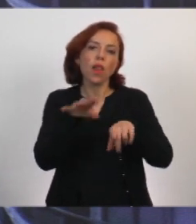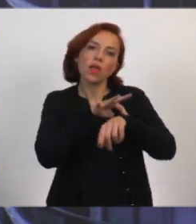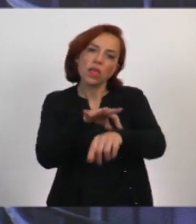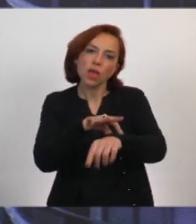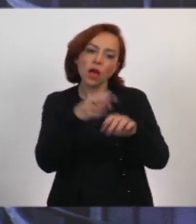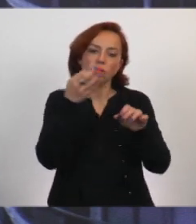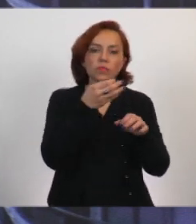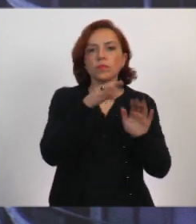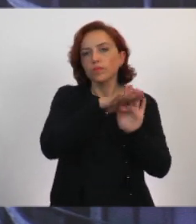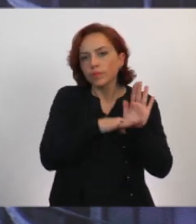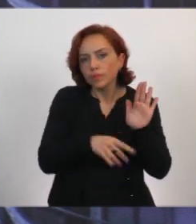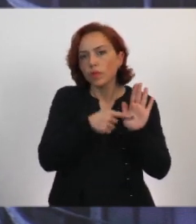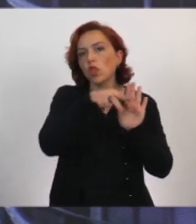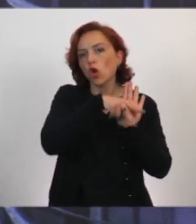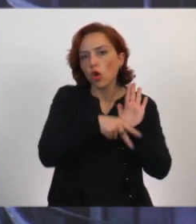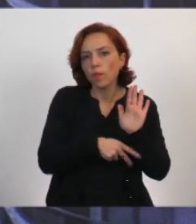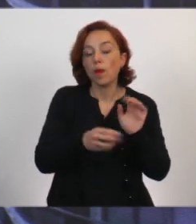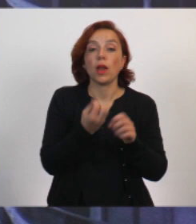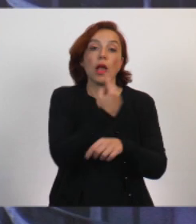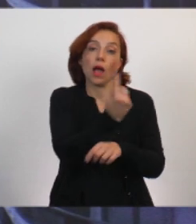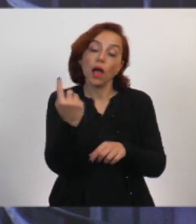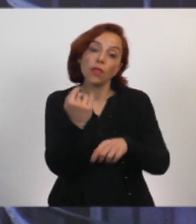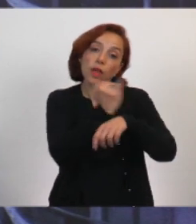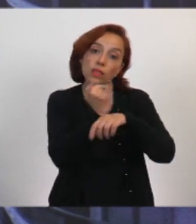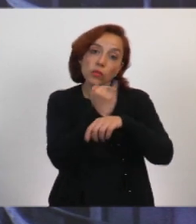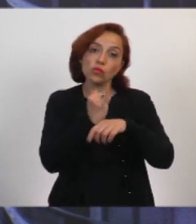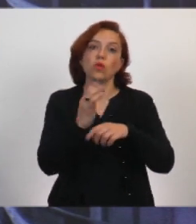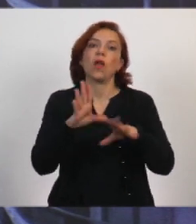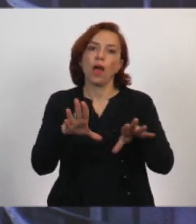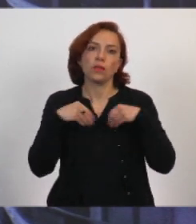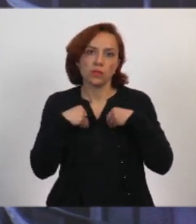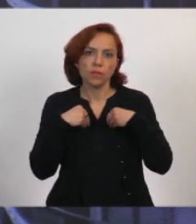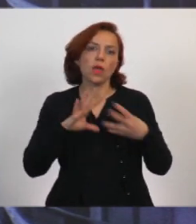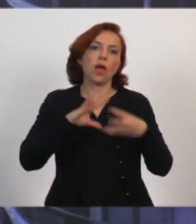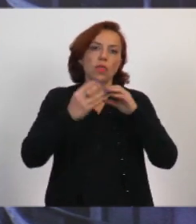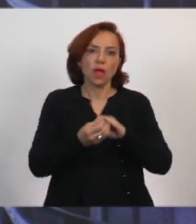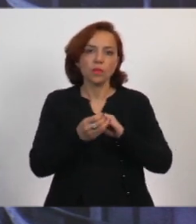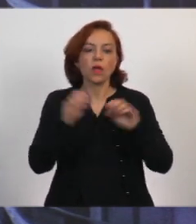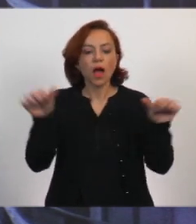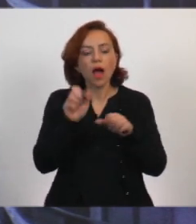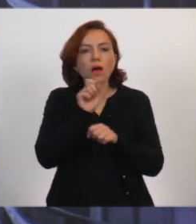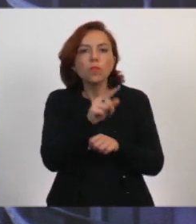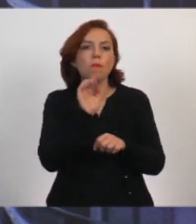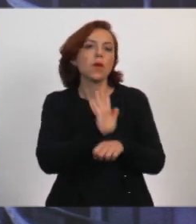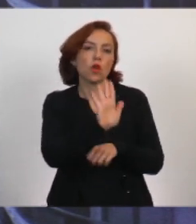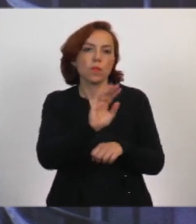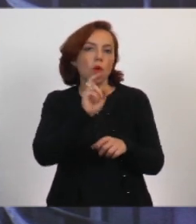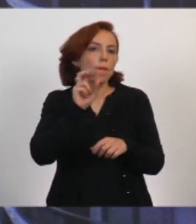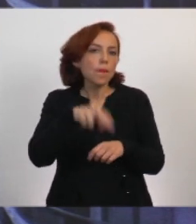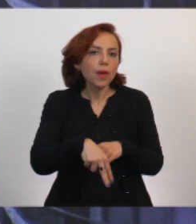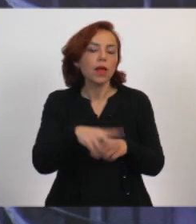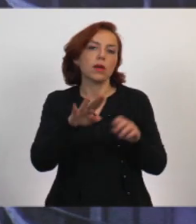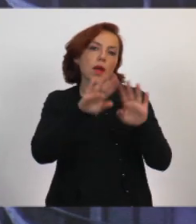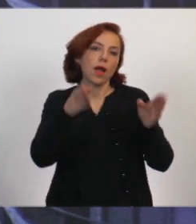criterios para que las instituciones se adecúen a ese criterio y apliquen o diseñen su plan de la